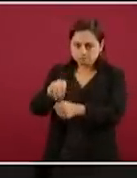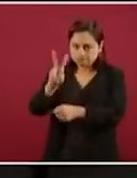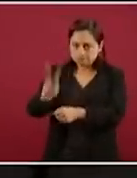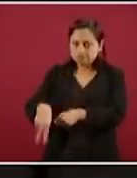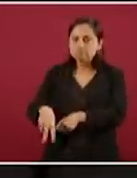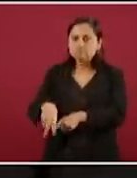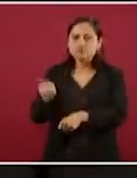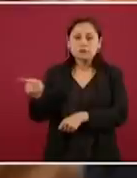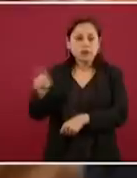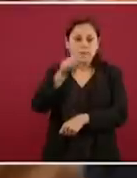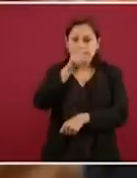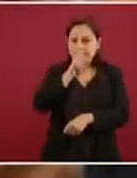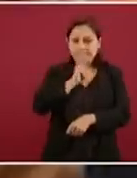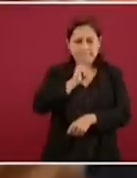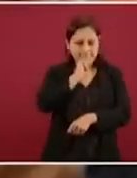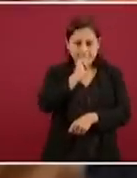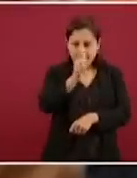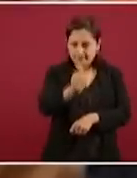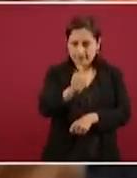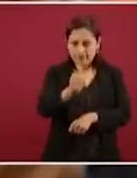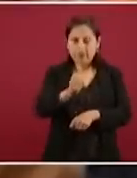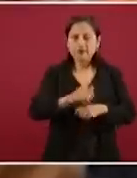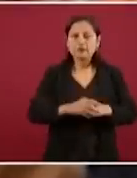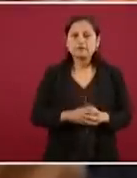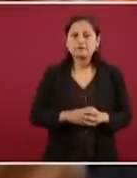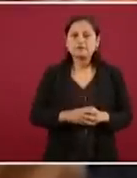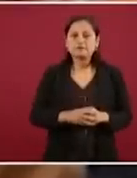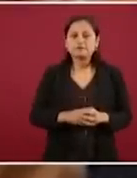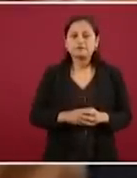incapaz de mentir, no